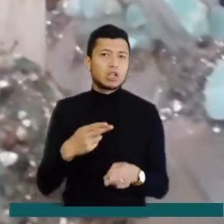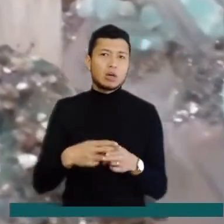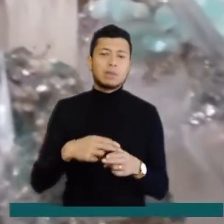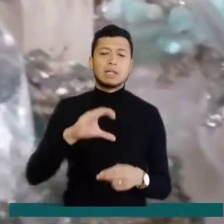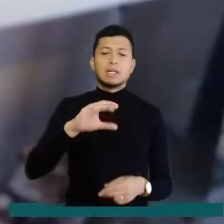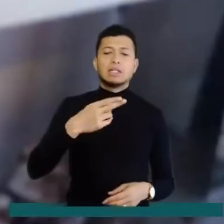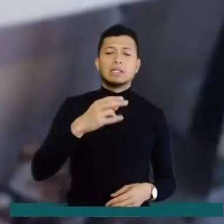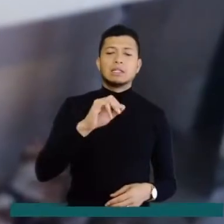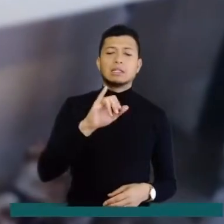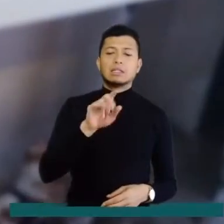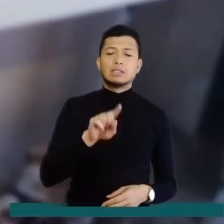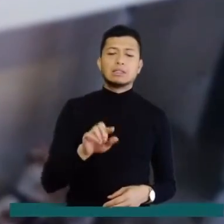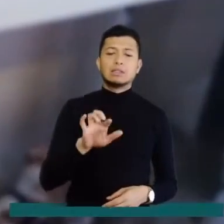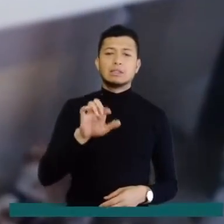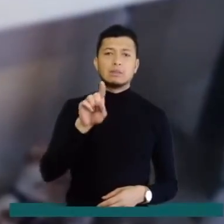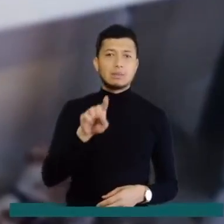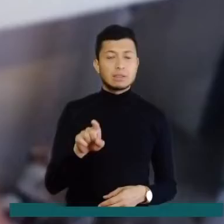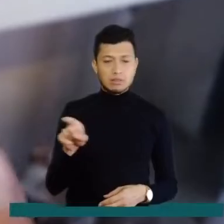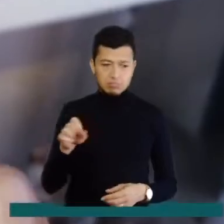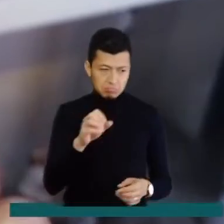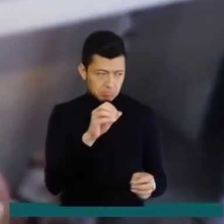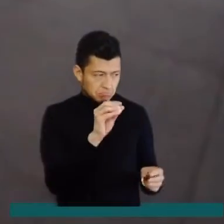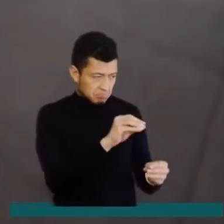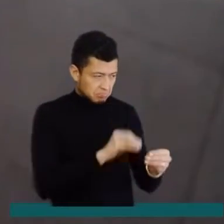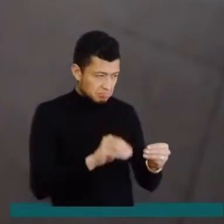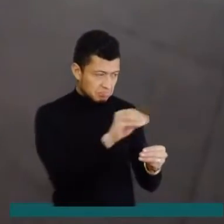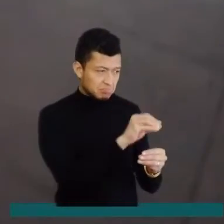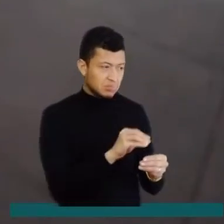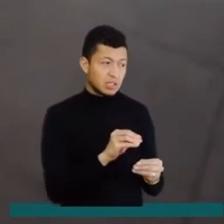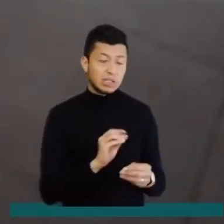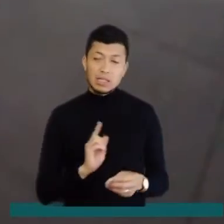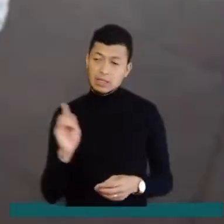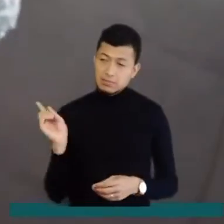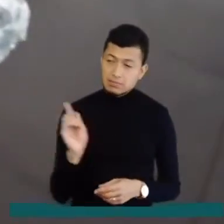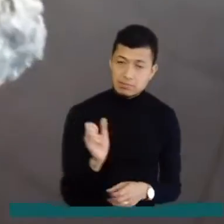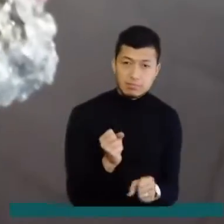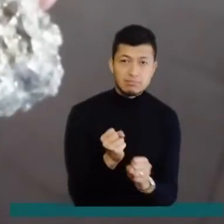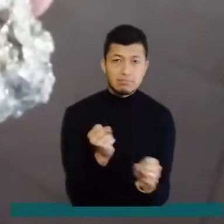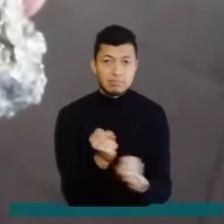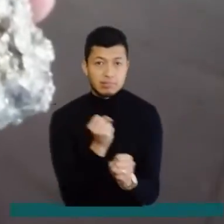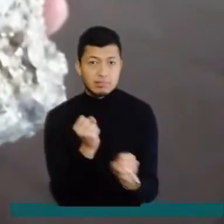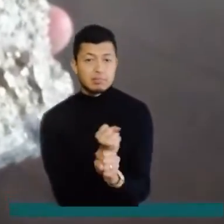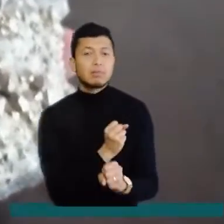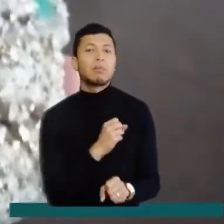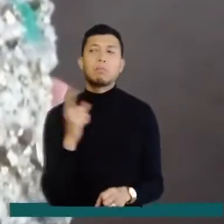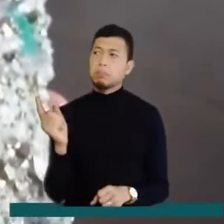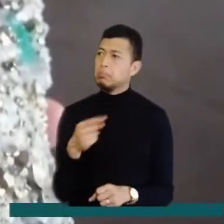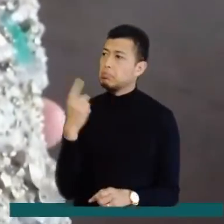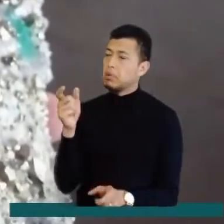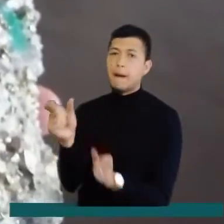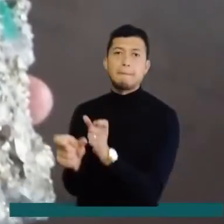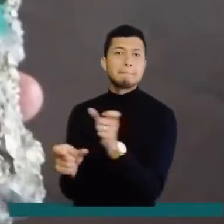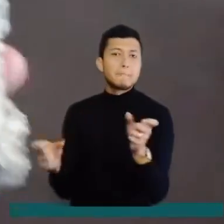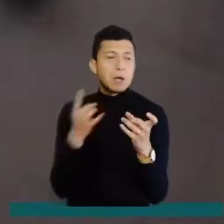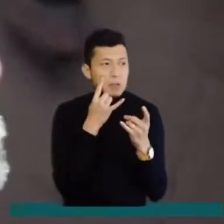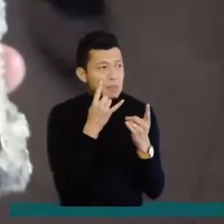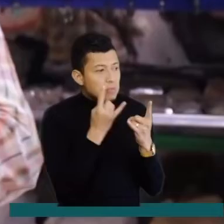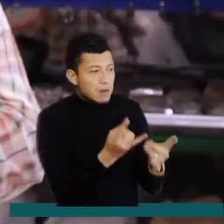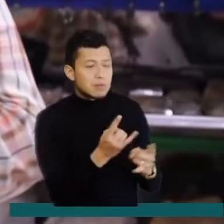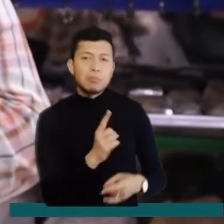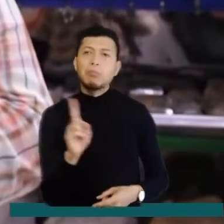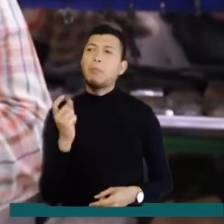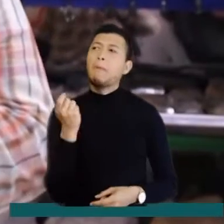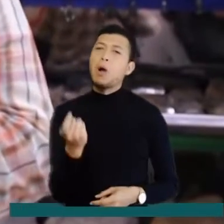como chispas. Por más de 2 décadas se ha dedicado a esta labor, pero ve con preocupación que a casi nadie le interesa